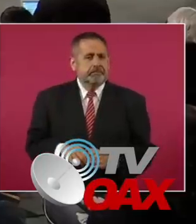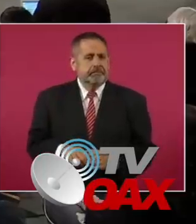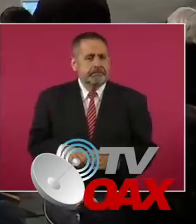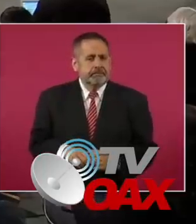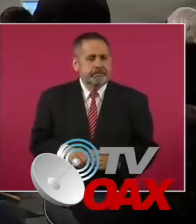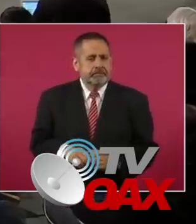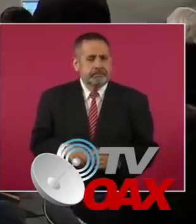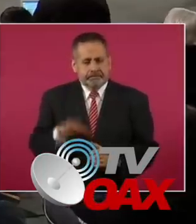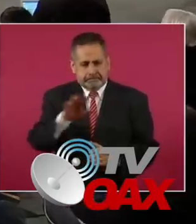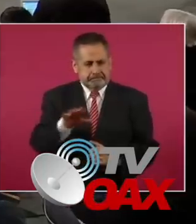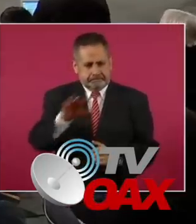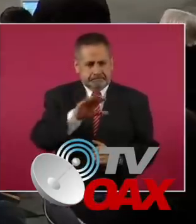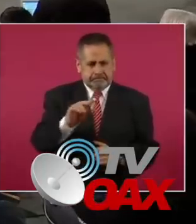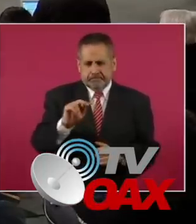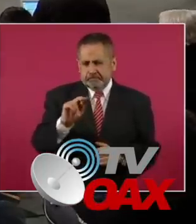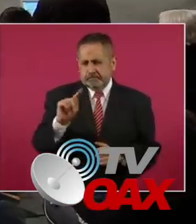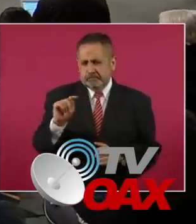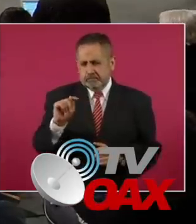de aquí